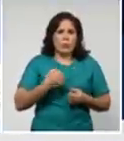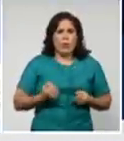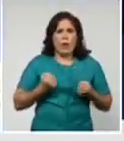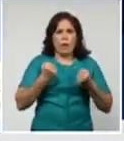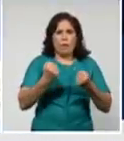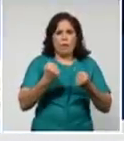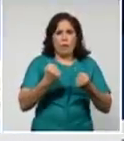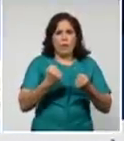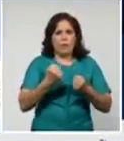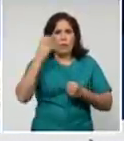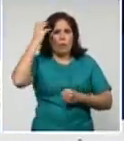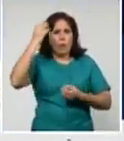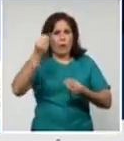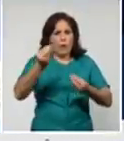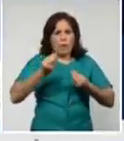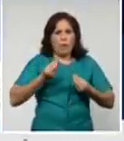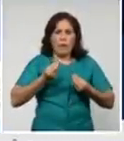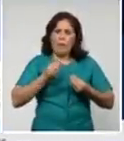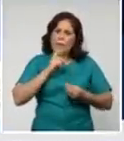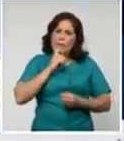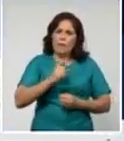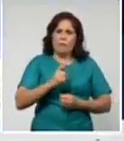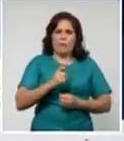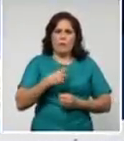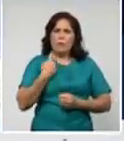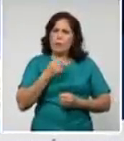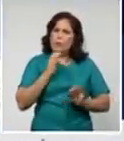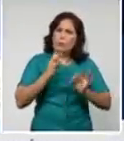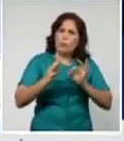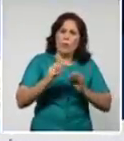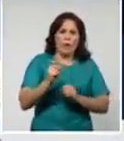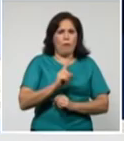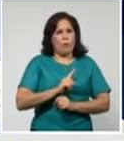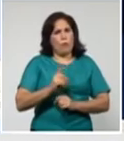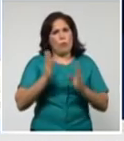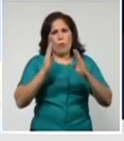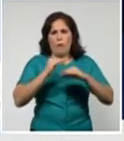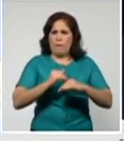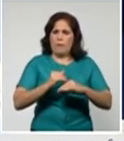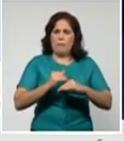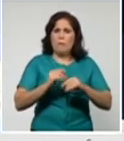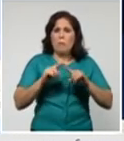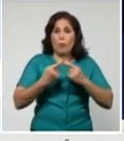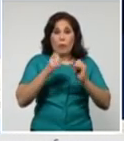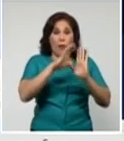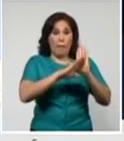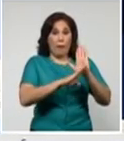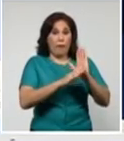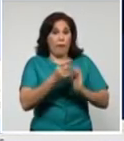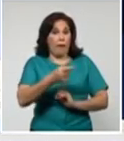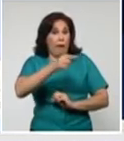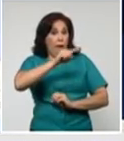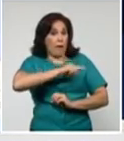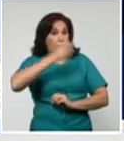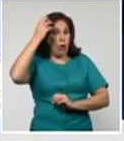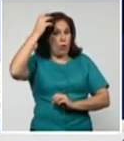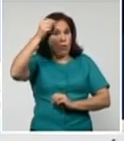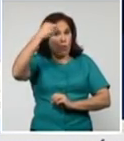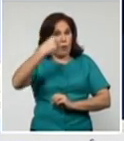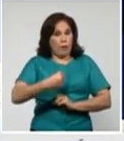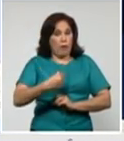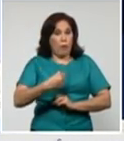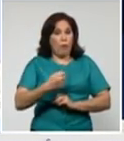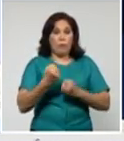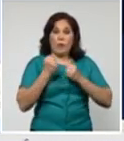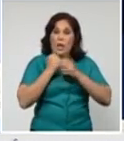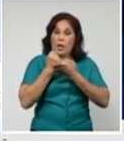país. Y no lo supimos cuidar porque las medidas que ayer se informó por